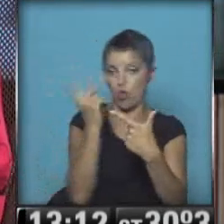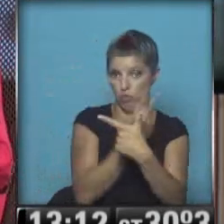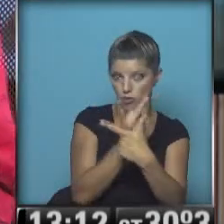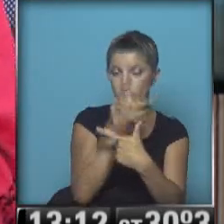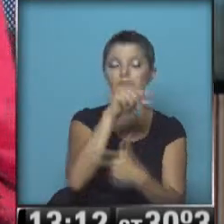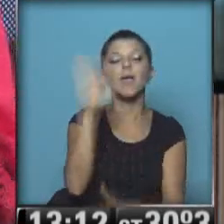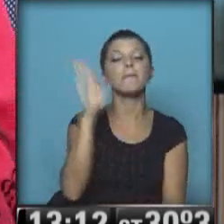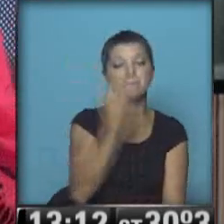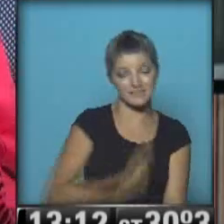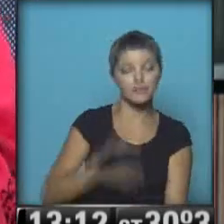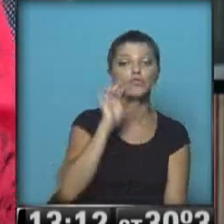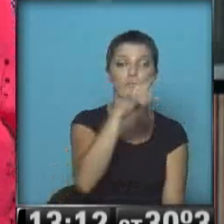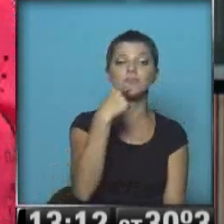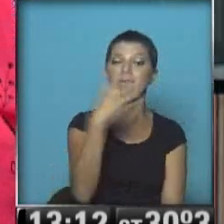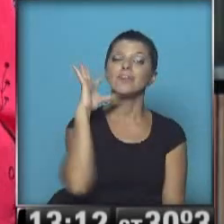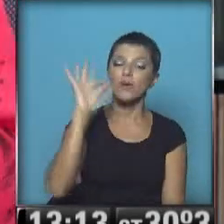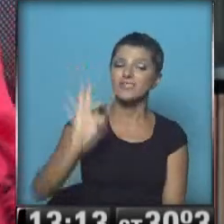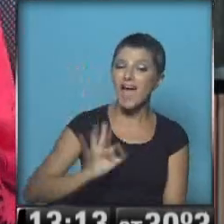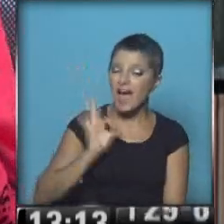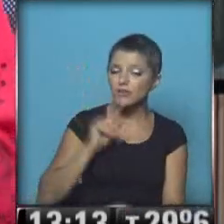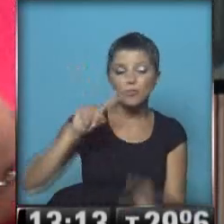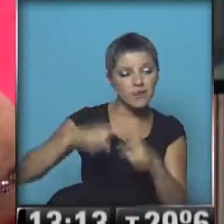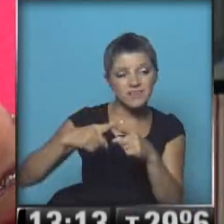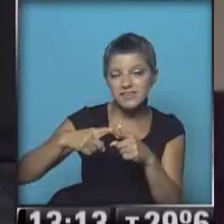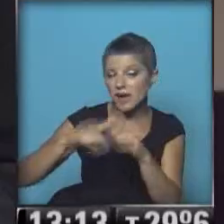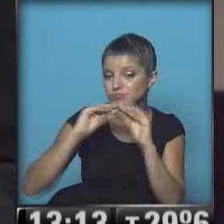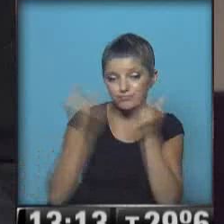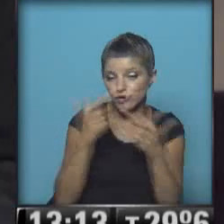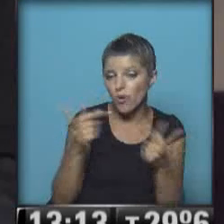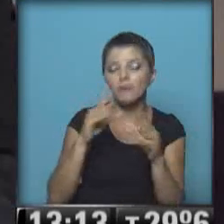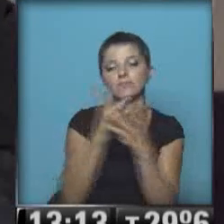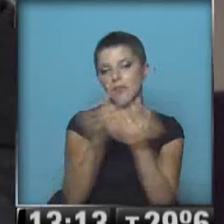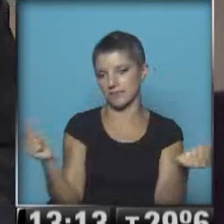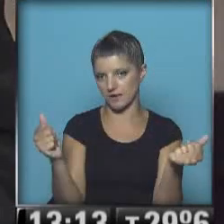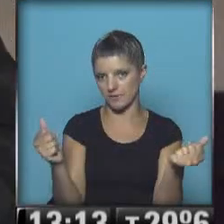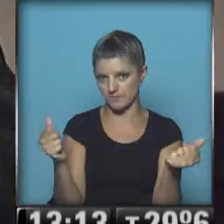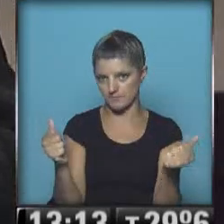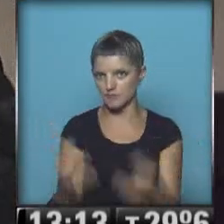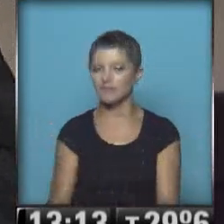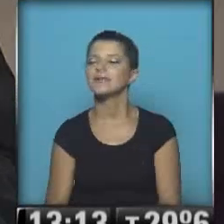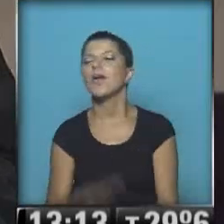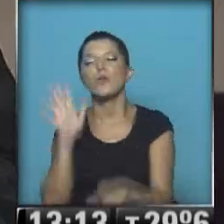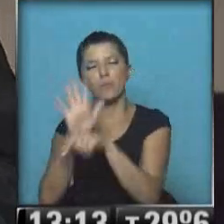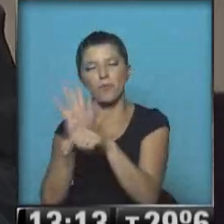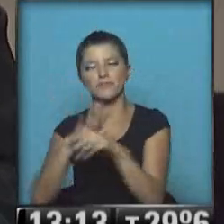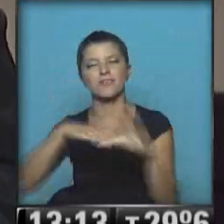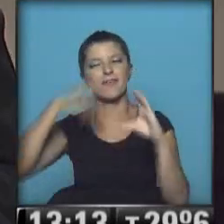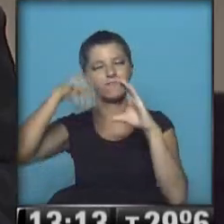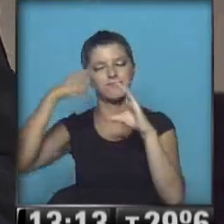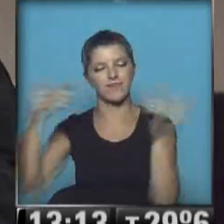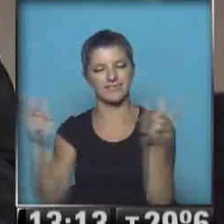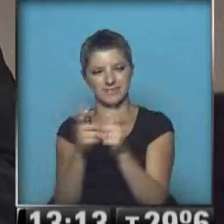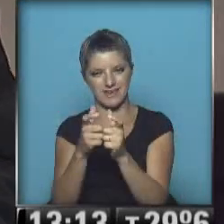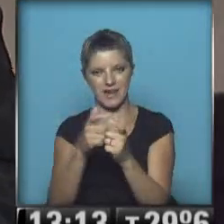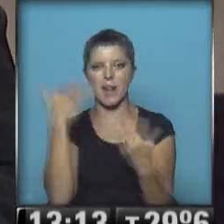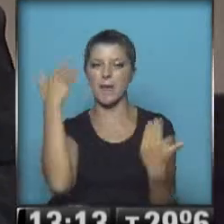a poner fin a 50 años de una política que él dice no dio ningún resultado muy muy cinematográfico digamos la presentación que hizo